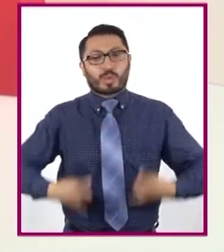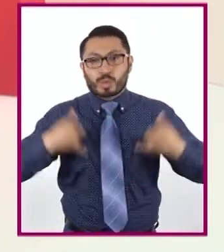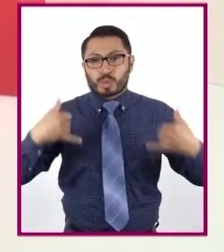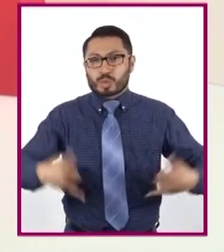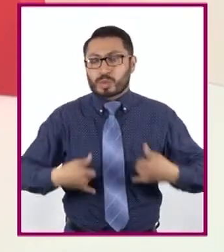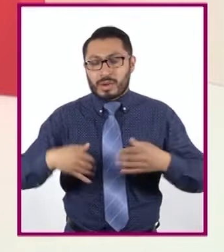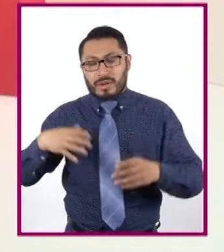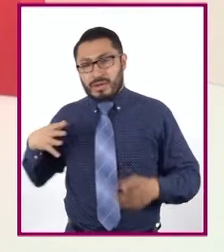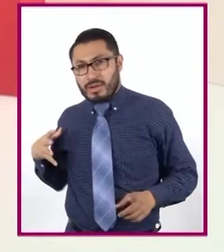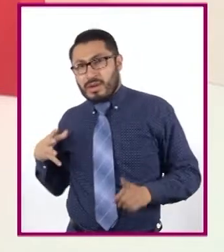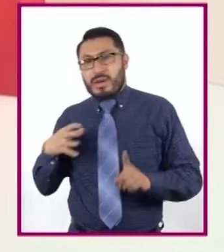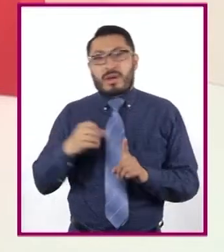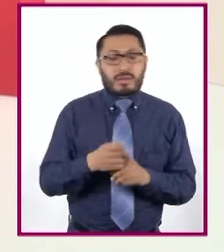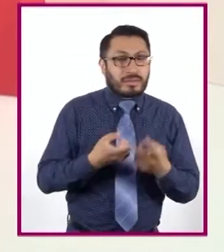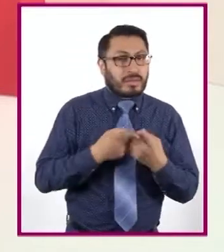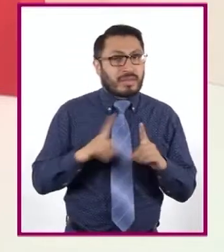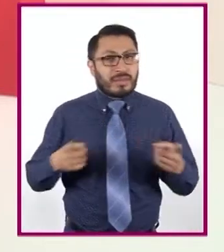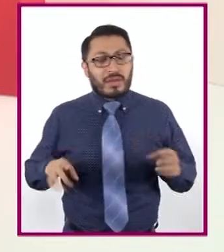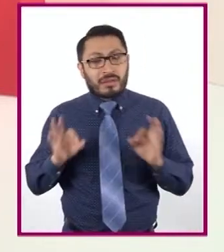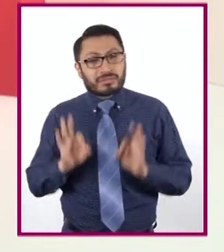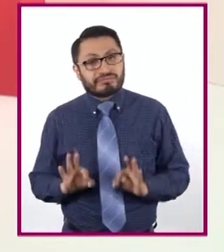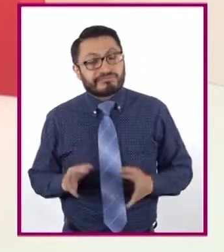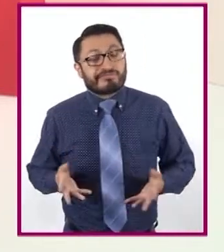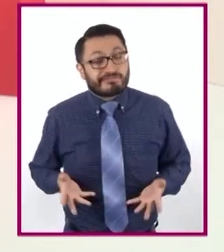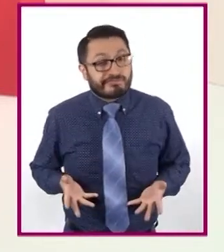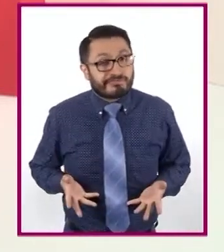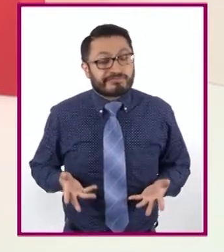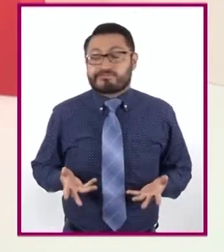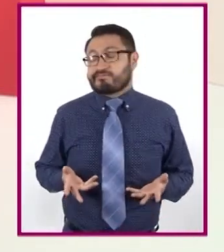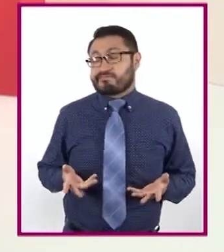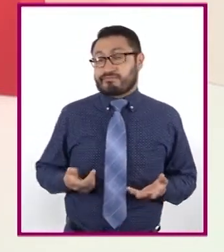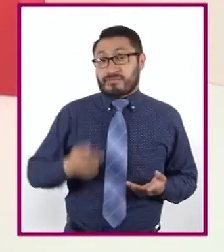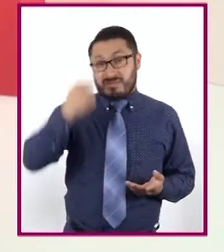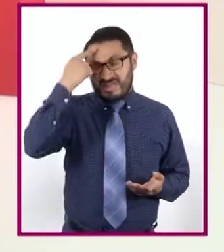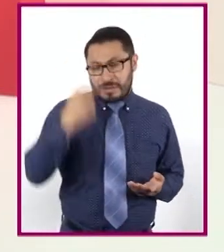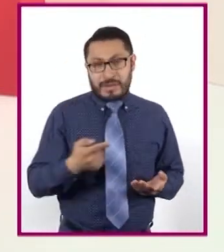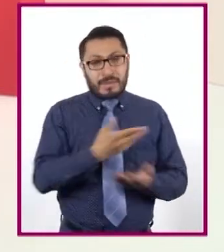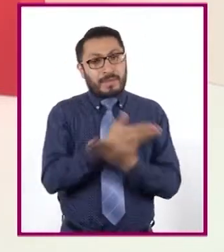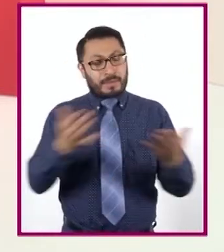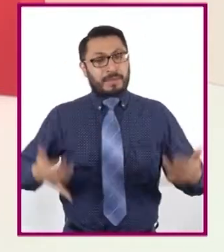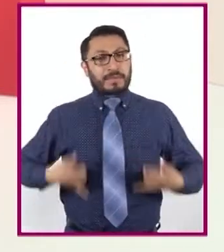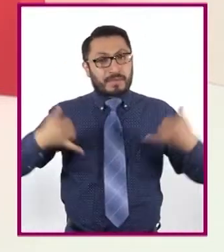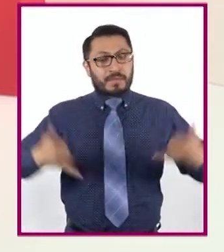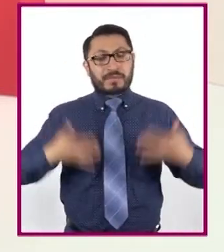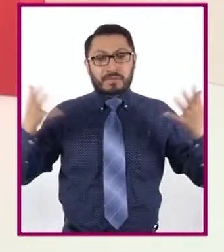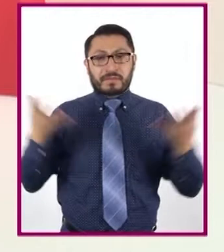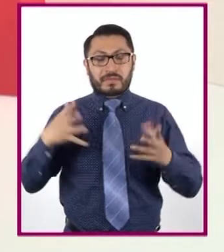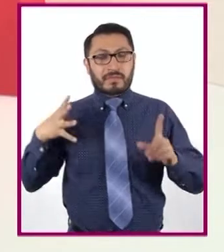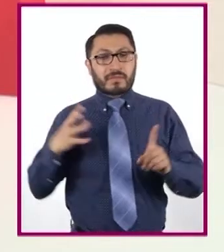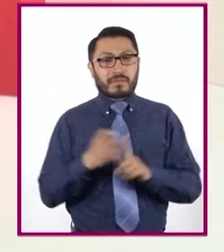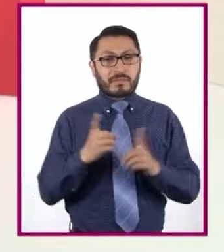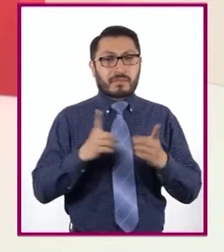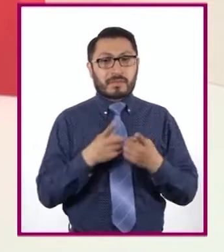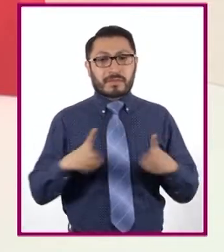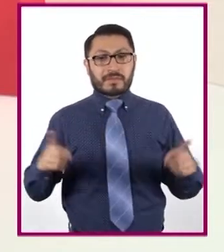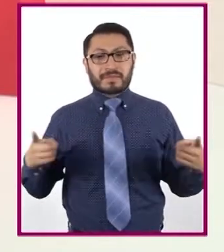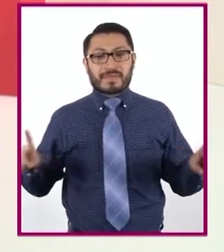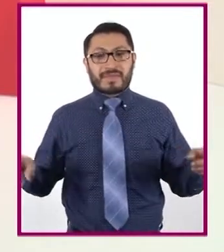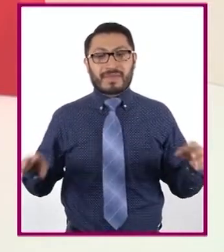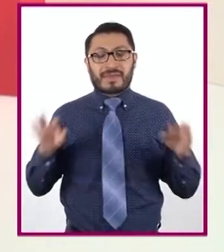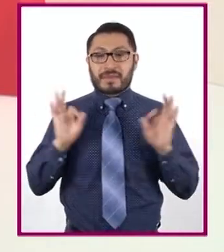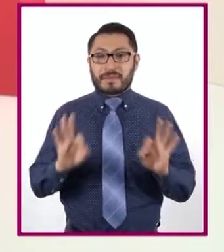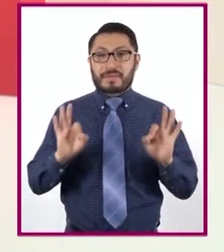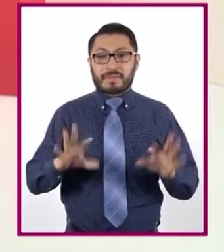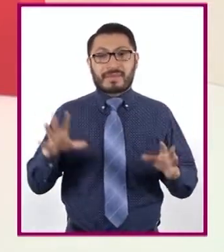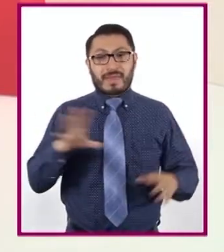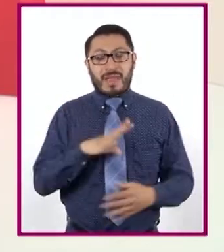logran un desarrollo integral? Para que las y los adolescentes logren su desarrollo integral, es necesario generar